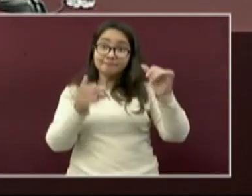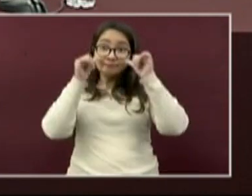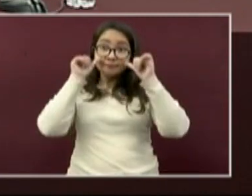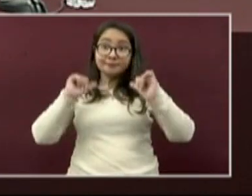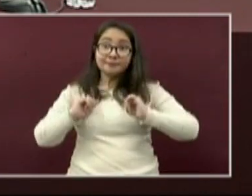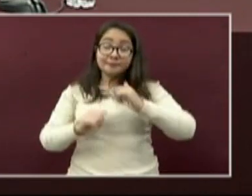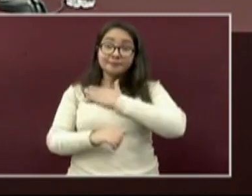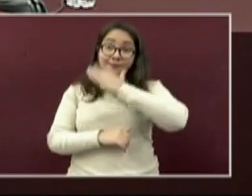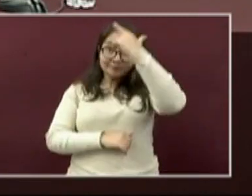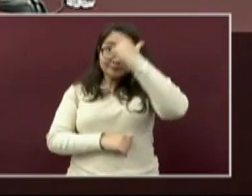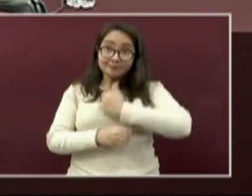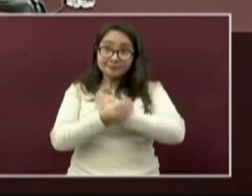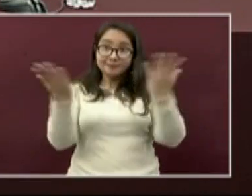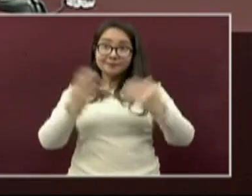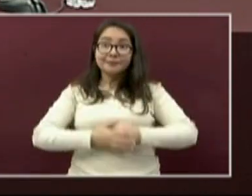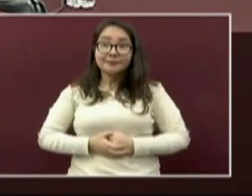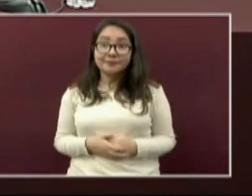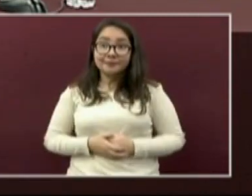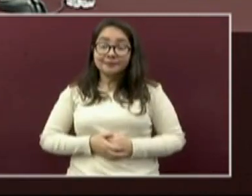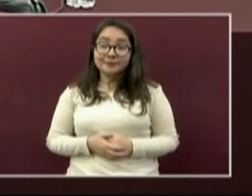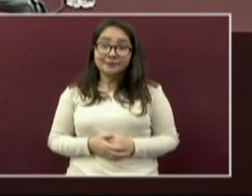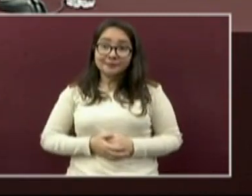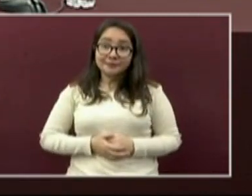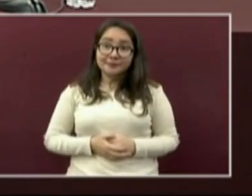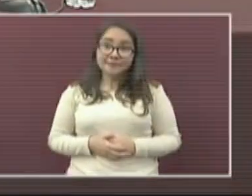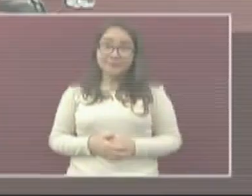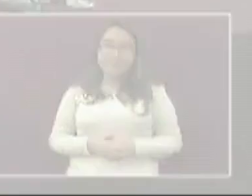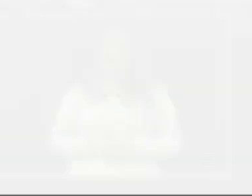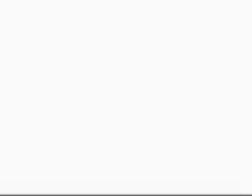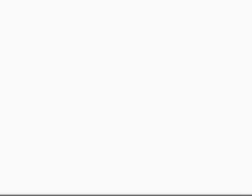atención que pasen ustedes muy pero muy buenas noches